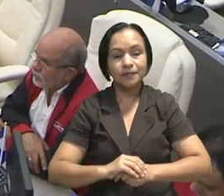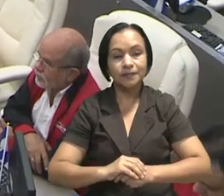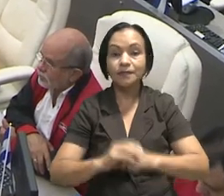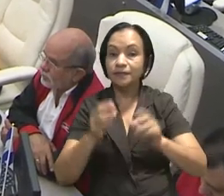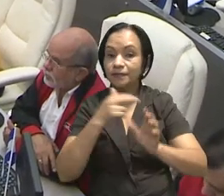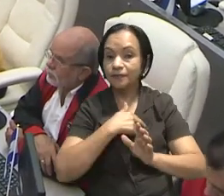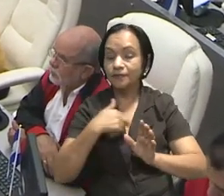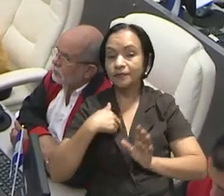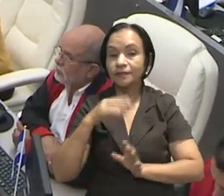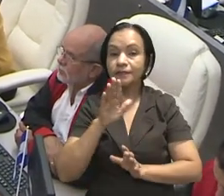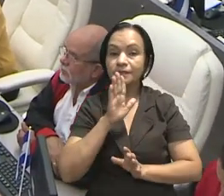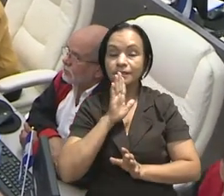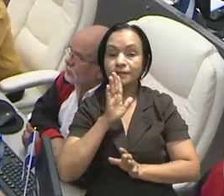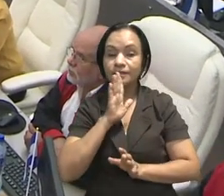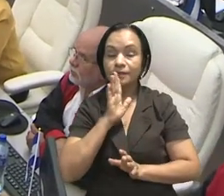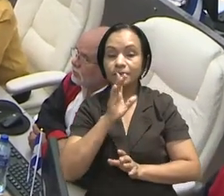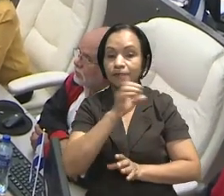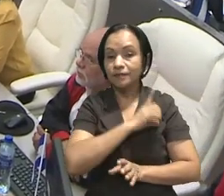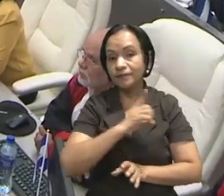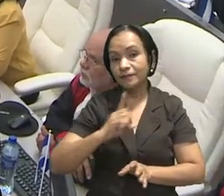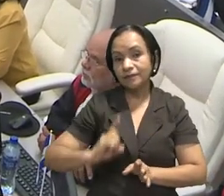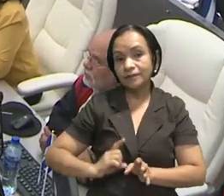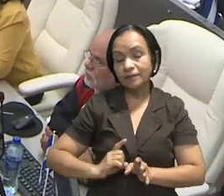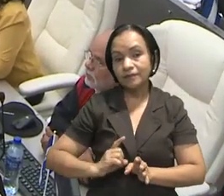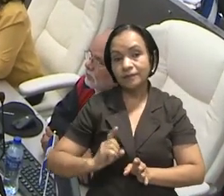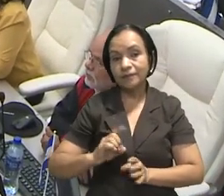Vamos a darle la palabra al diputado